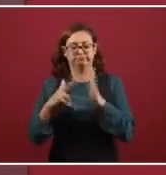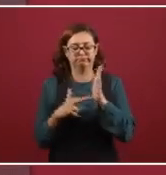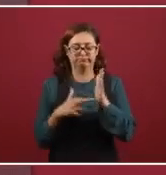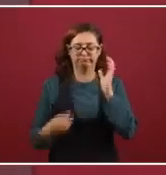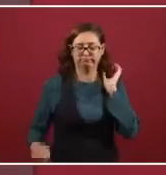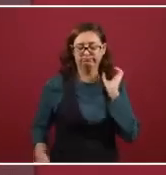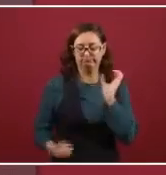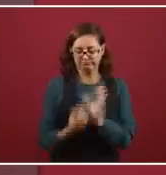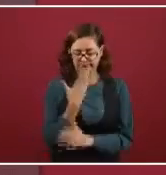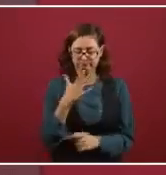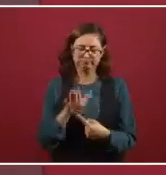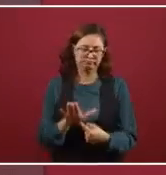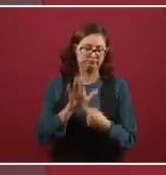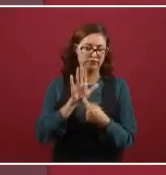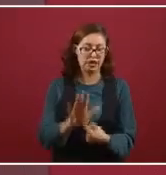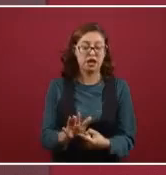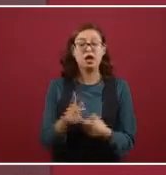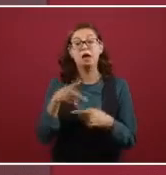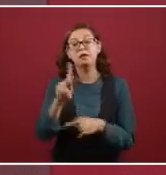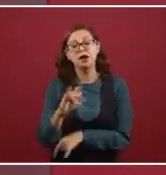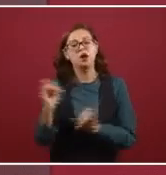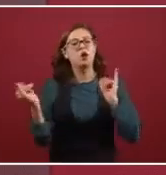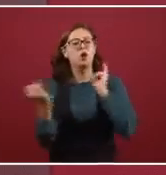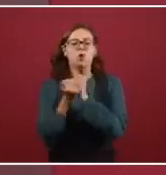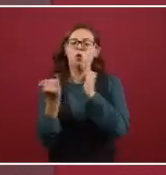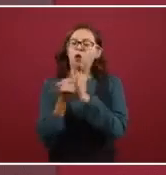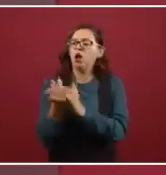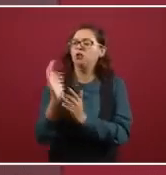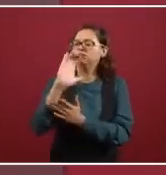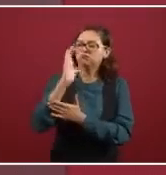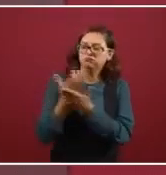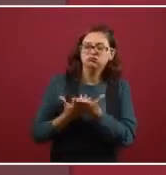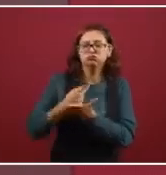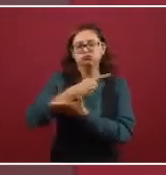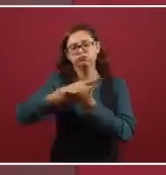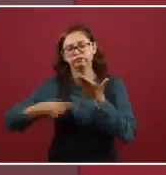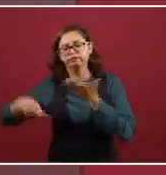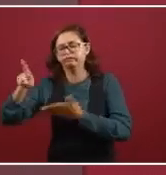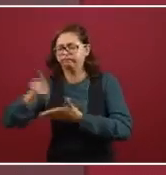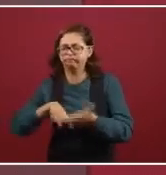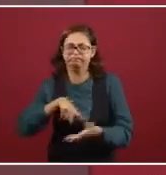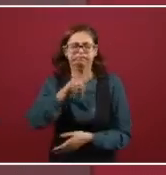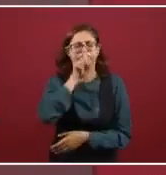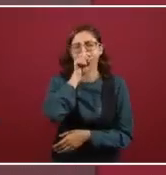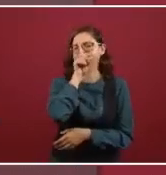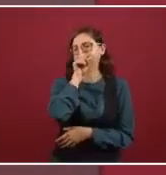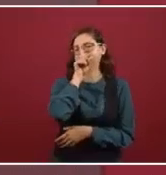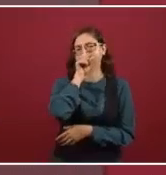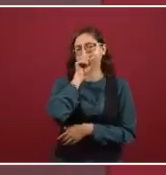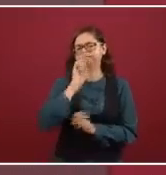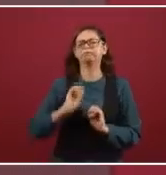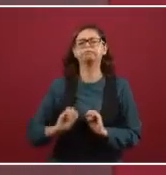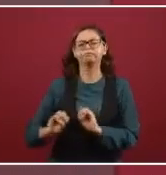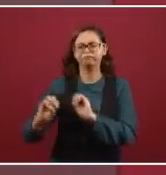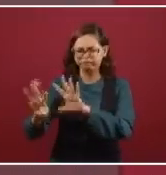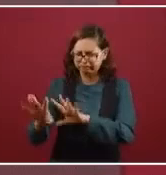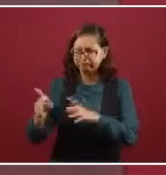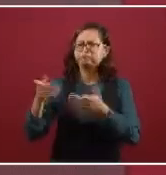cancelar contratos, no queremos que se cierren las minas que están